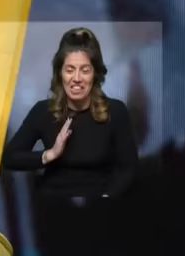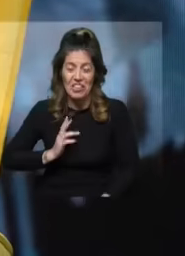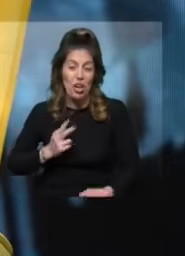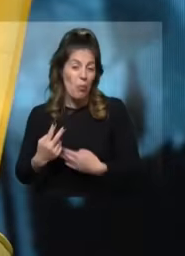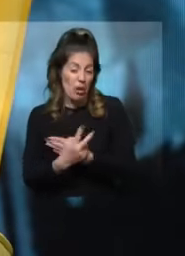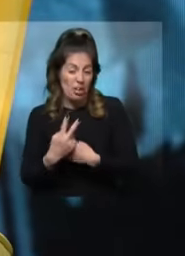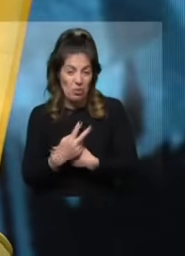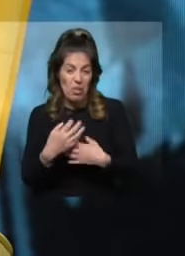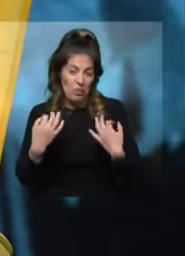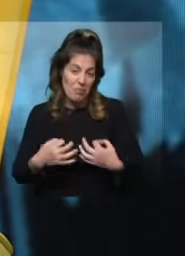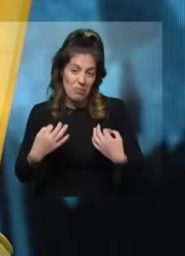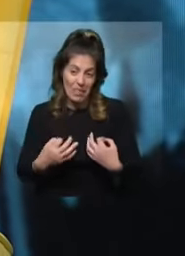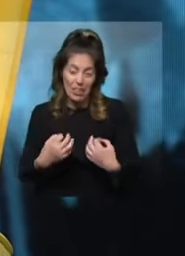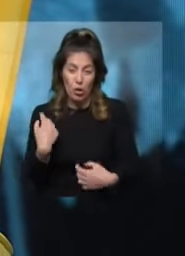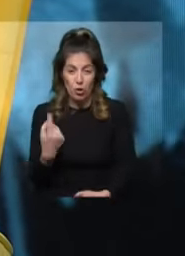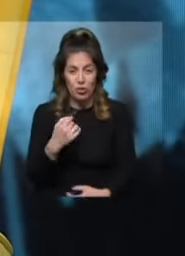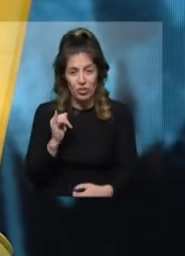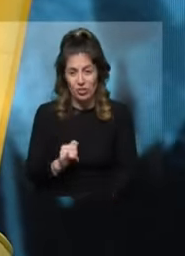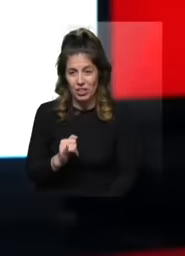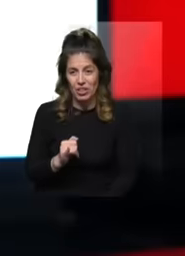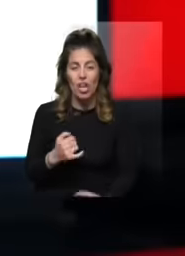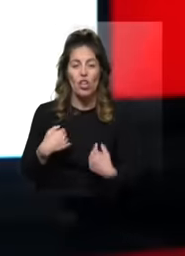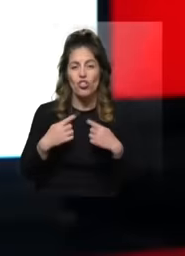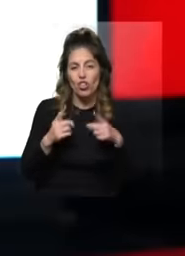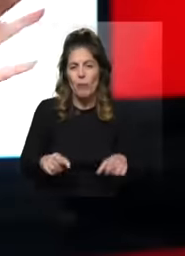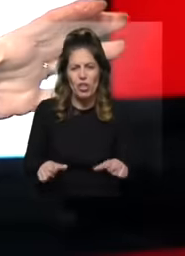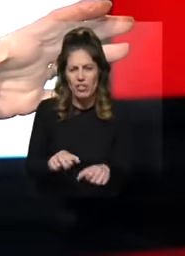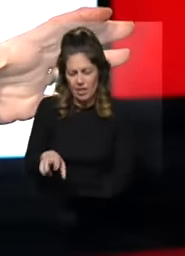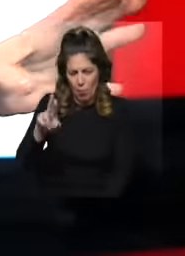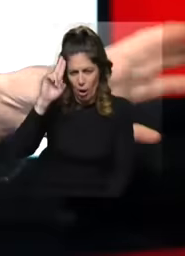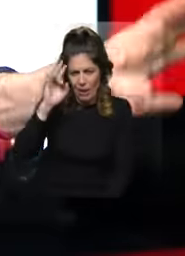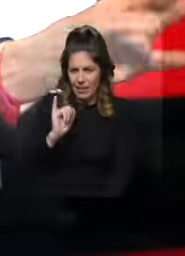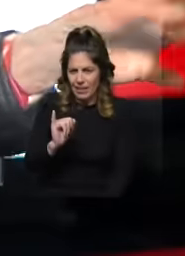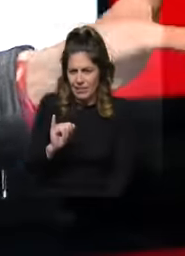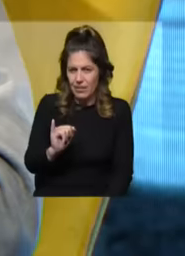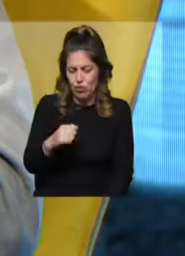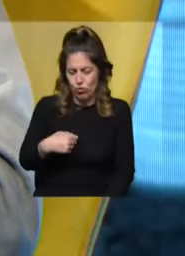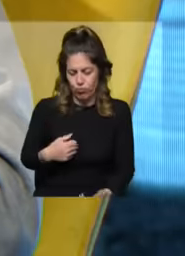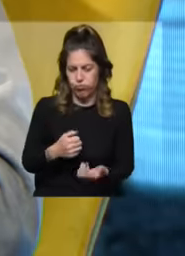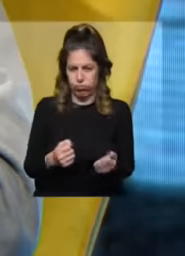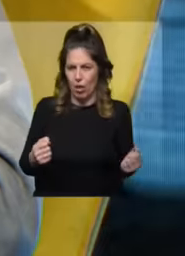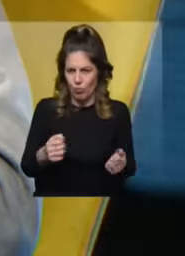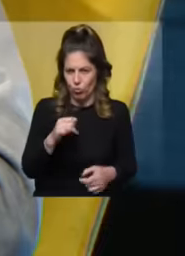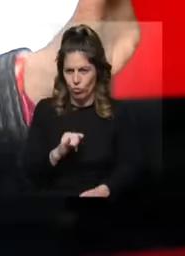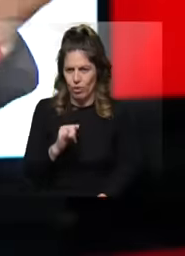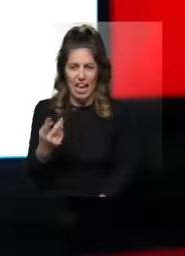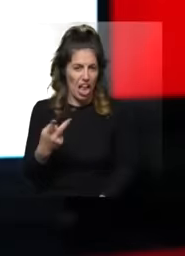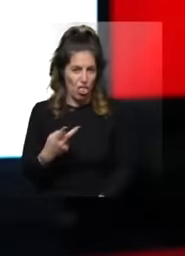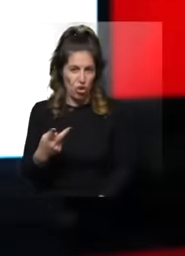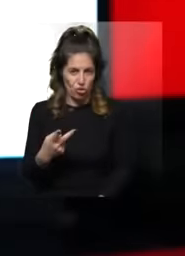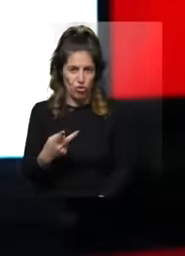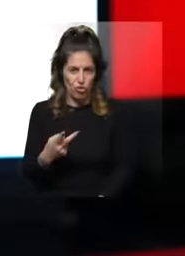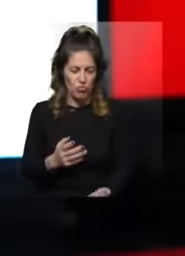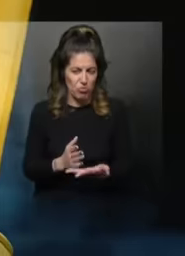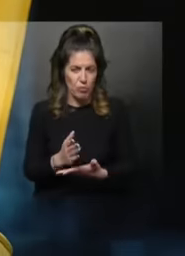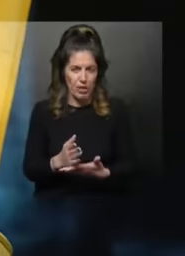Se portaban bastante bien con nosotras, ¿no? Bueno, nosotros también nos hacíamos respetar y nos dábamos nuestro lugar. En está ese sentido, bien. Las dos siempre fuimos...